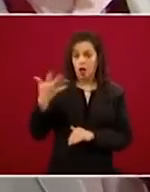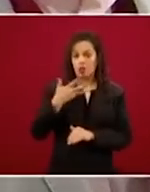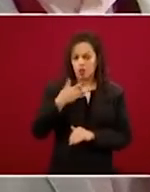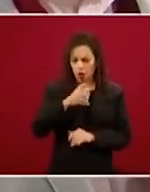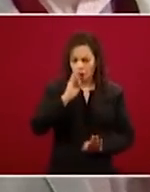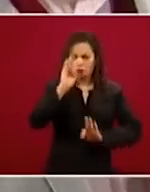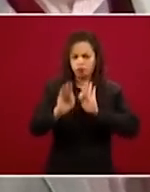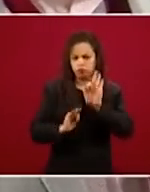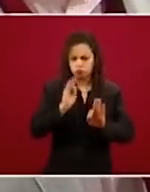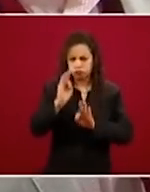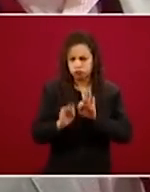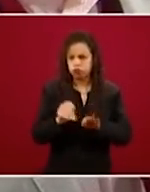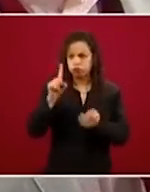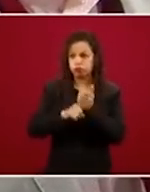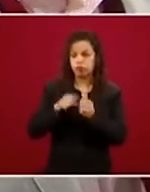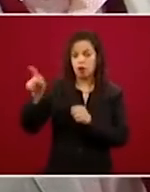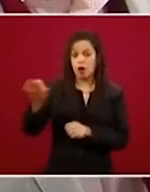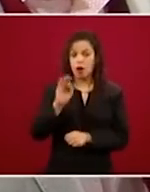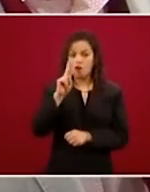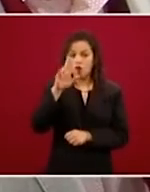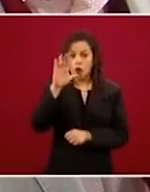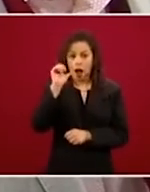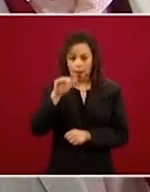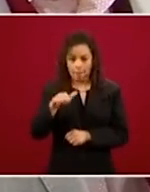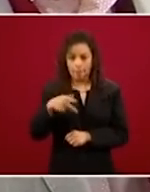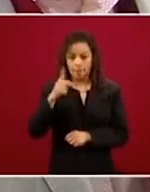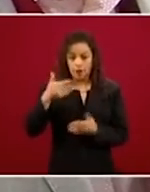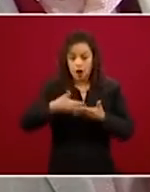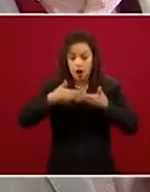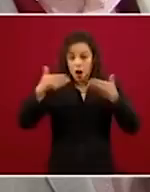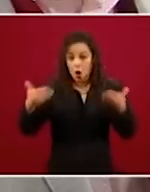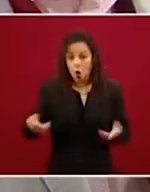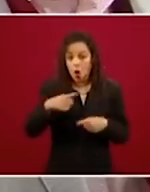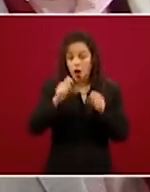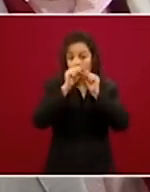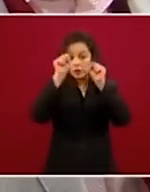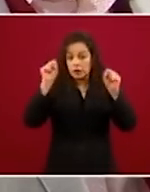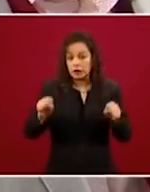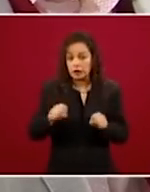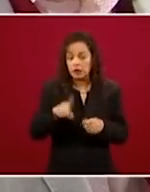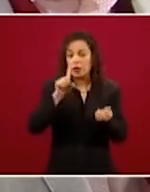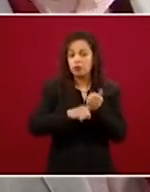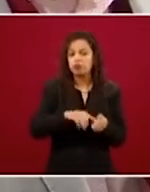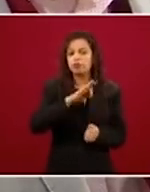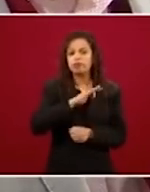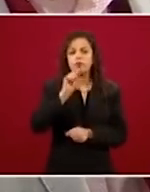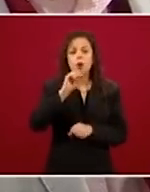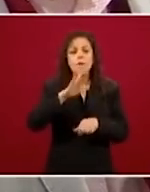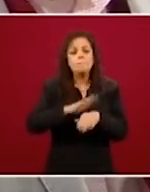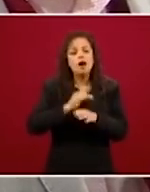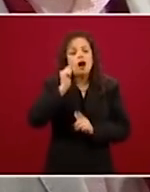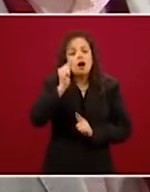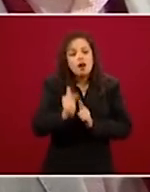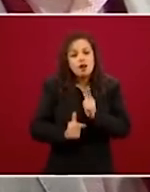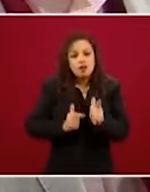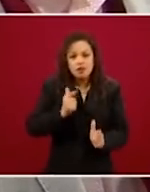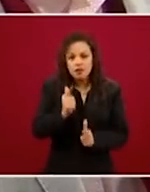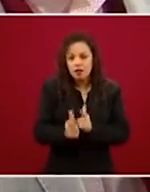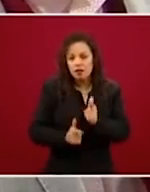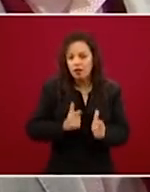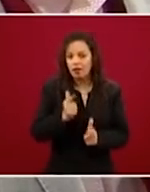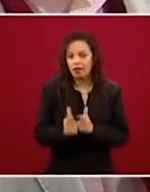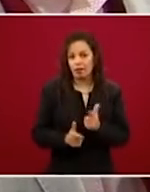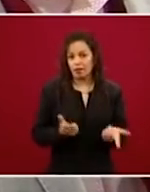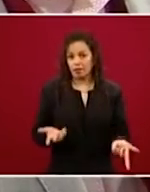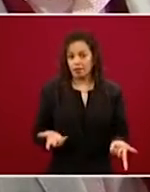y que ahora se les está destinando a un sistema que tal vez sea más lento y en este en estos casos lentitud